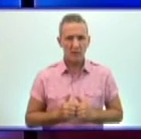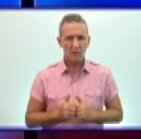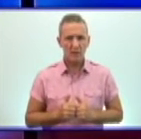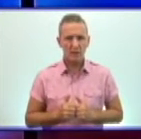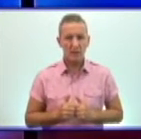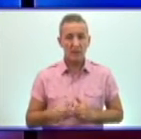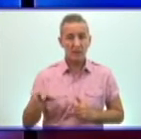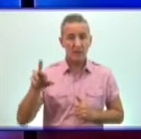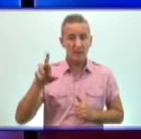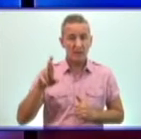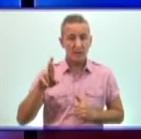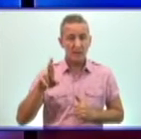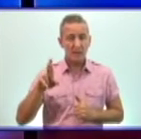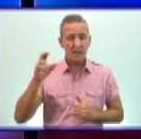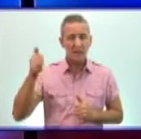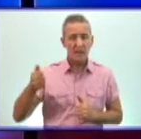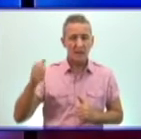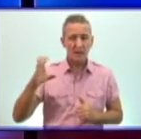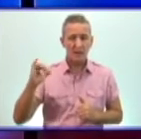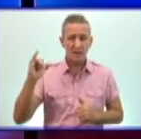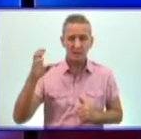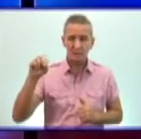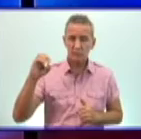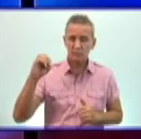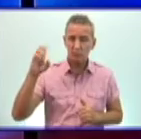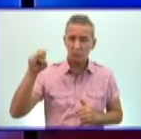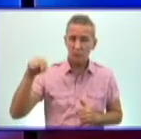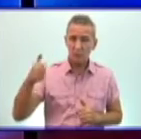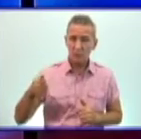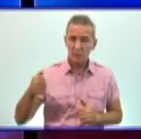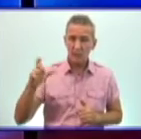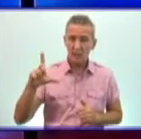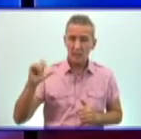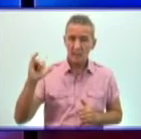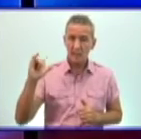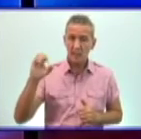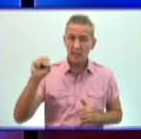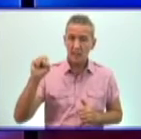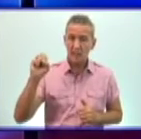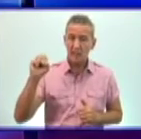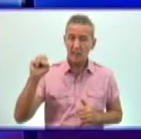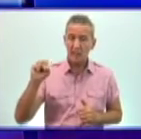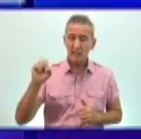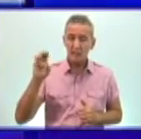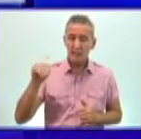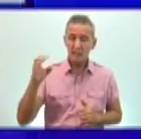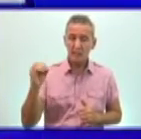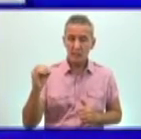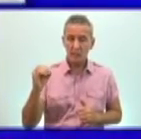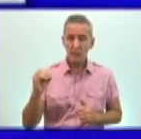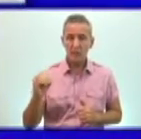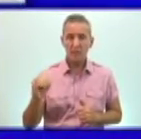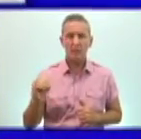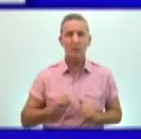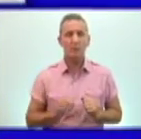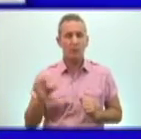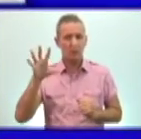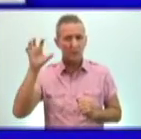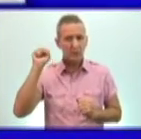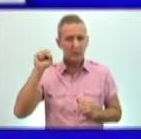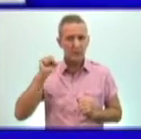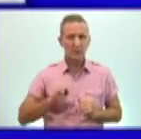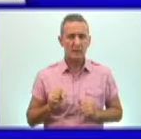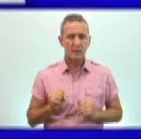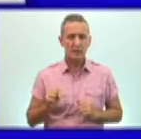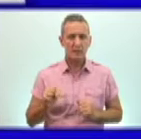racionalismo es el nombre de una doctrina para la cual el único órgano adecuado o completo de conocimiento es